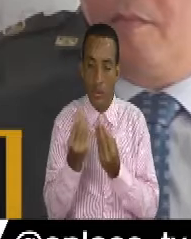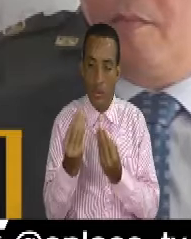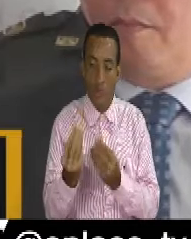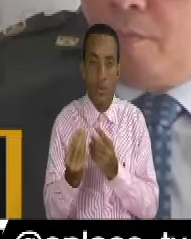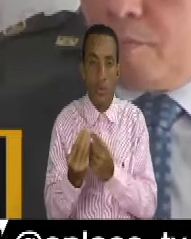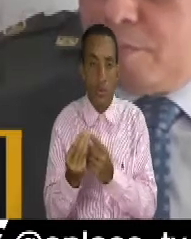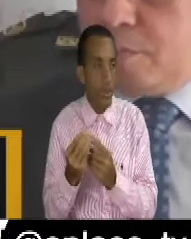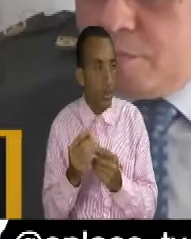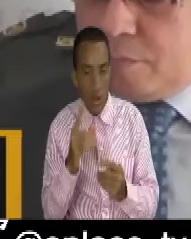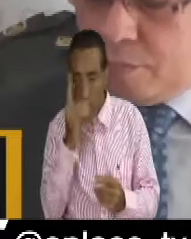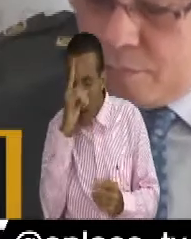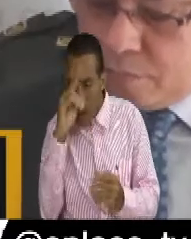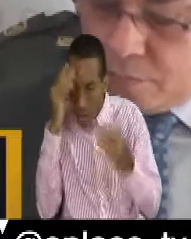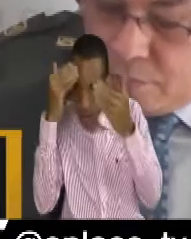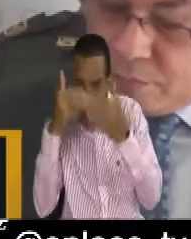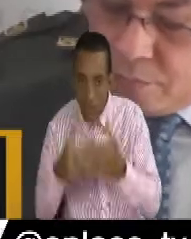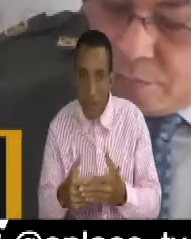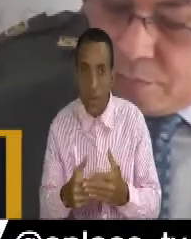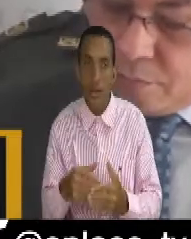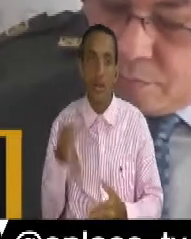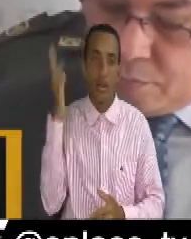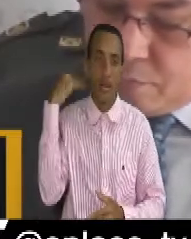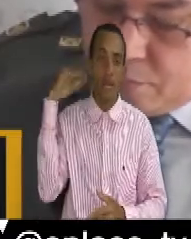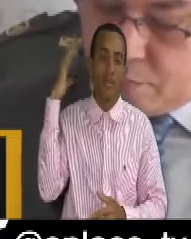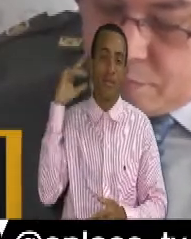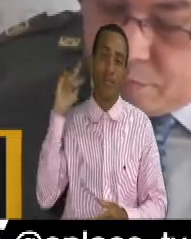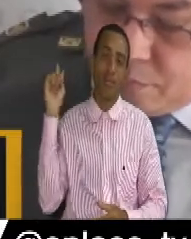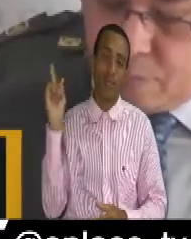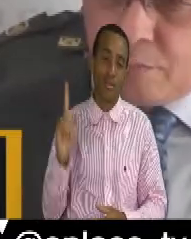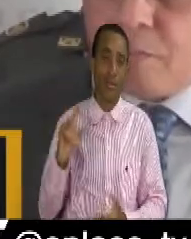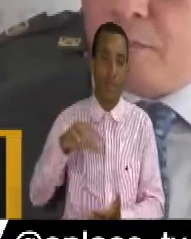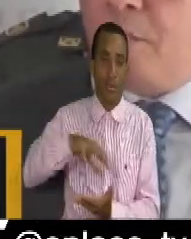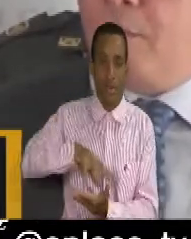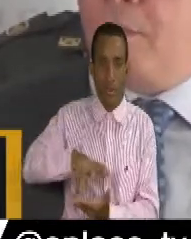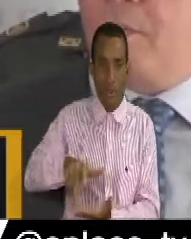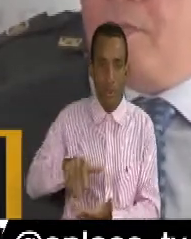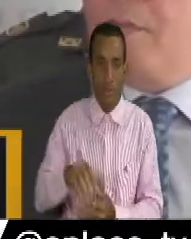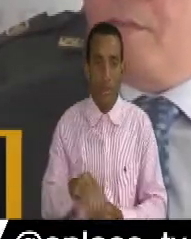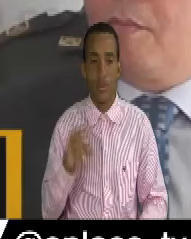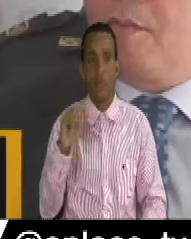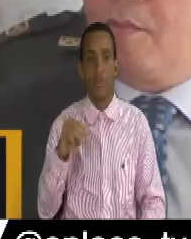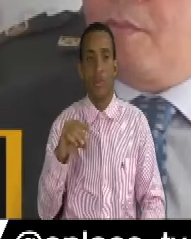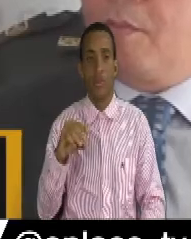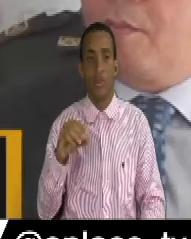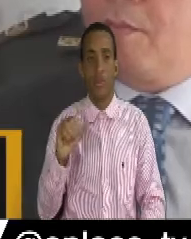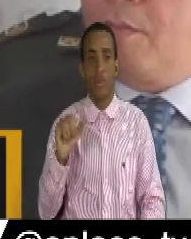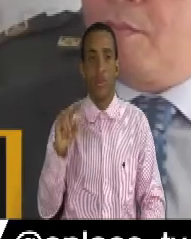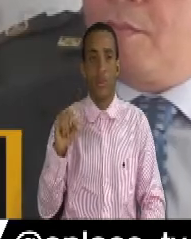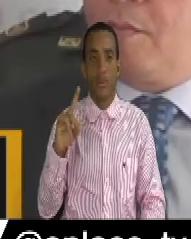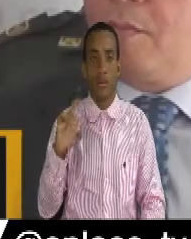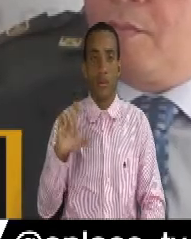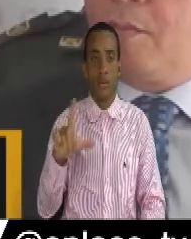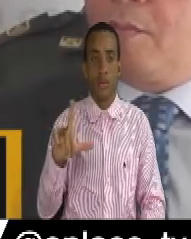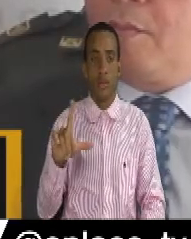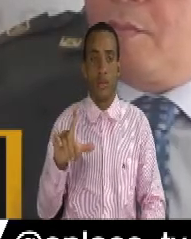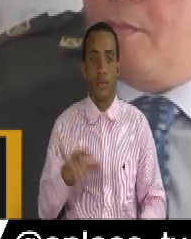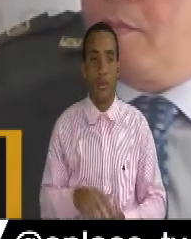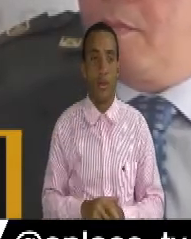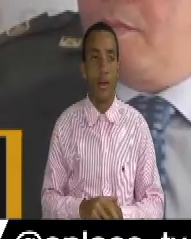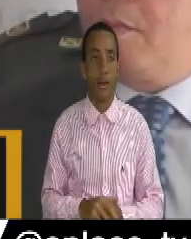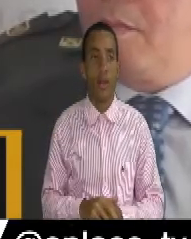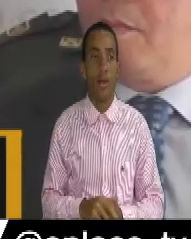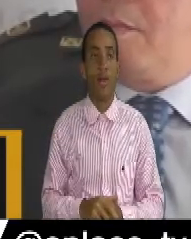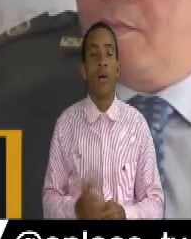delinquió durante muchos años en Santander, el Frente Manuel Gustavo Chacón Sarmiento.